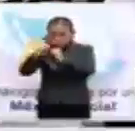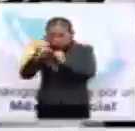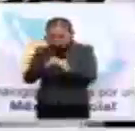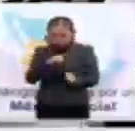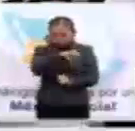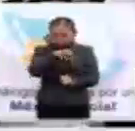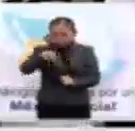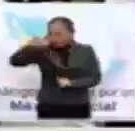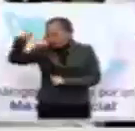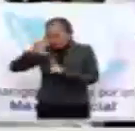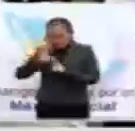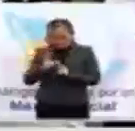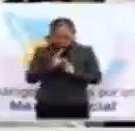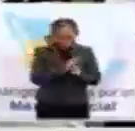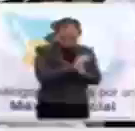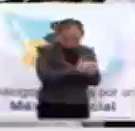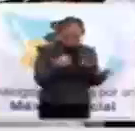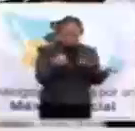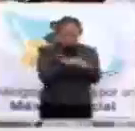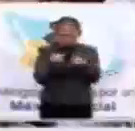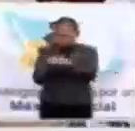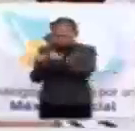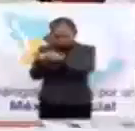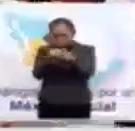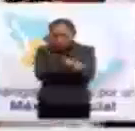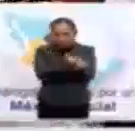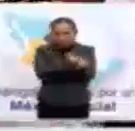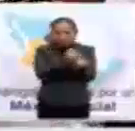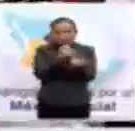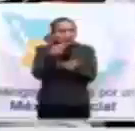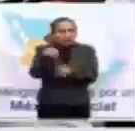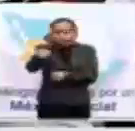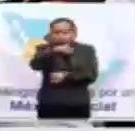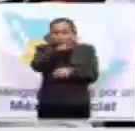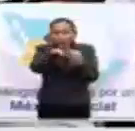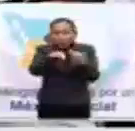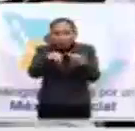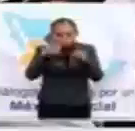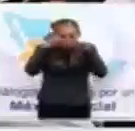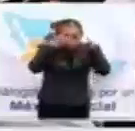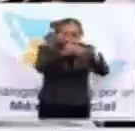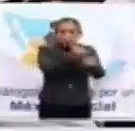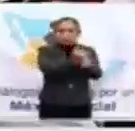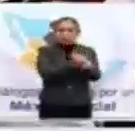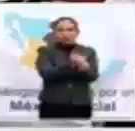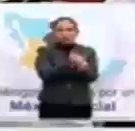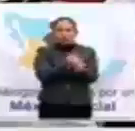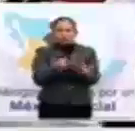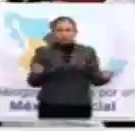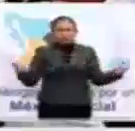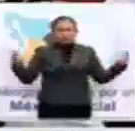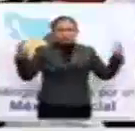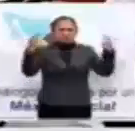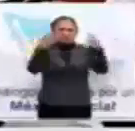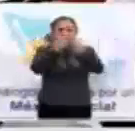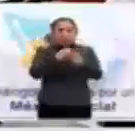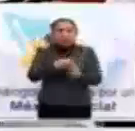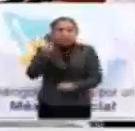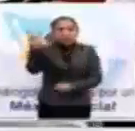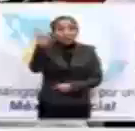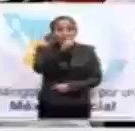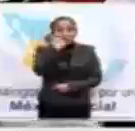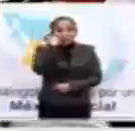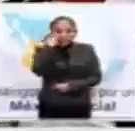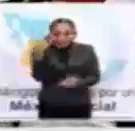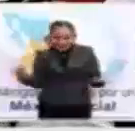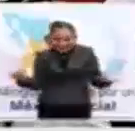de comisiones que van enfocados a la investigación y a la hora de